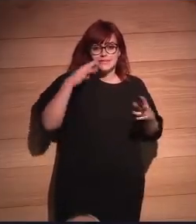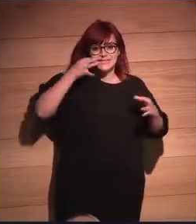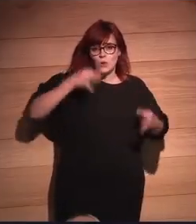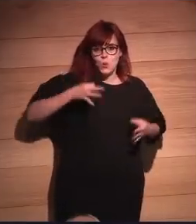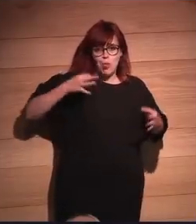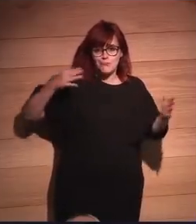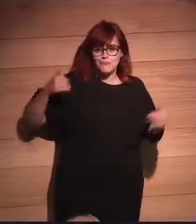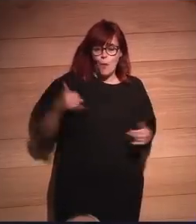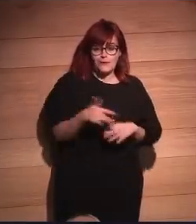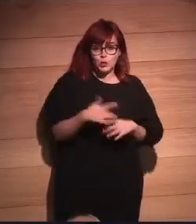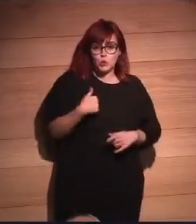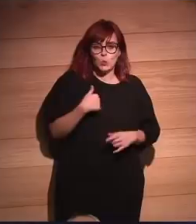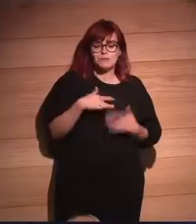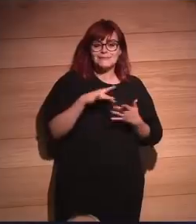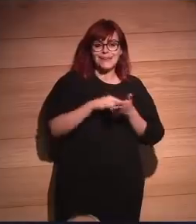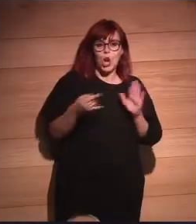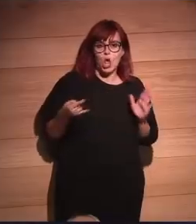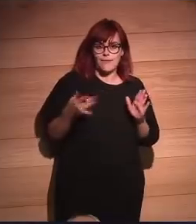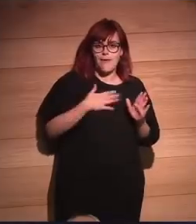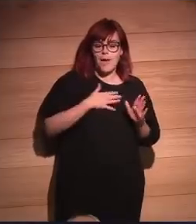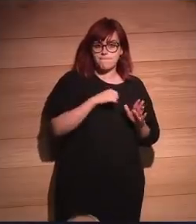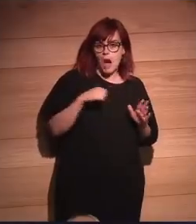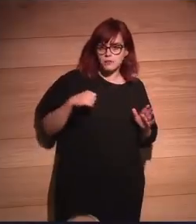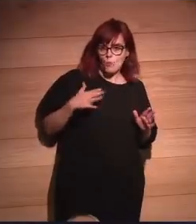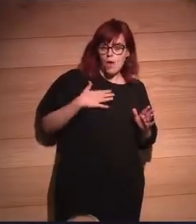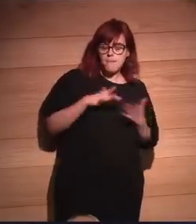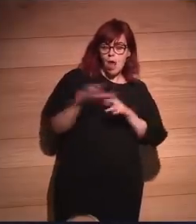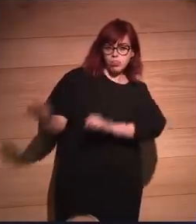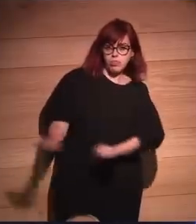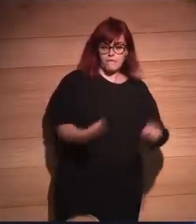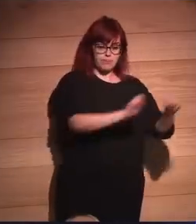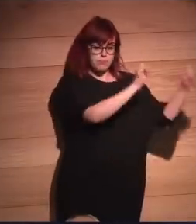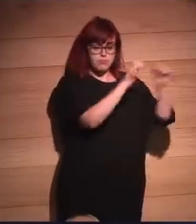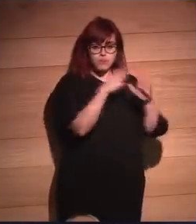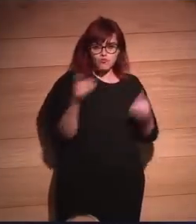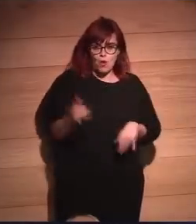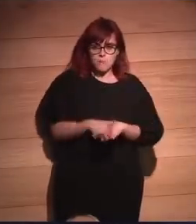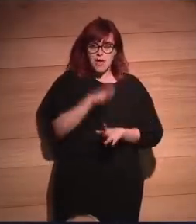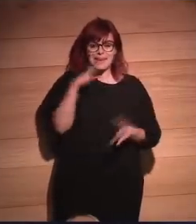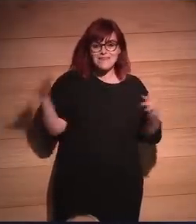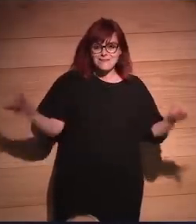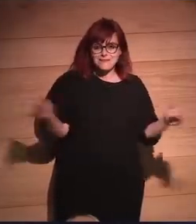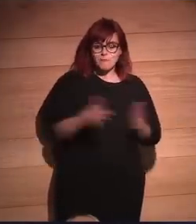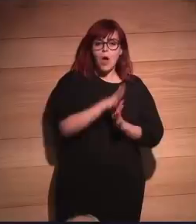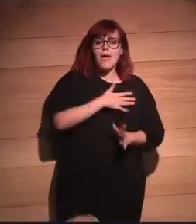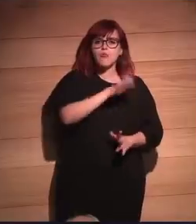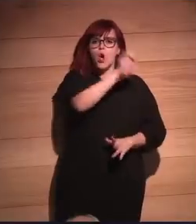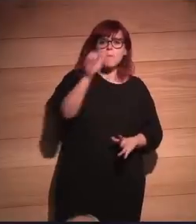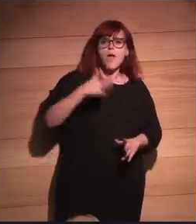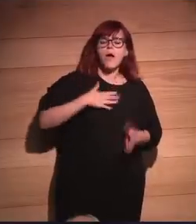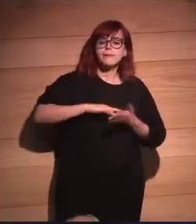seguridad, yo no tengo tecnología como para decir que ni china ni americana, vamos a poner la